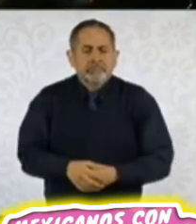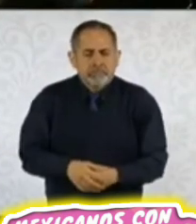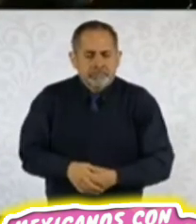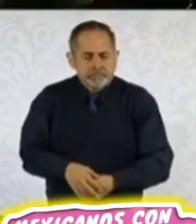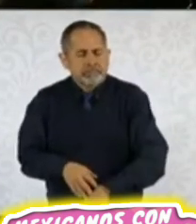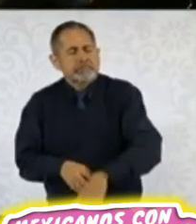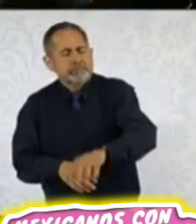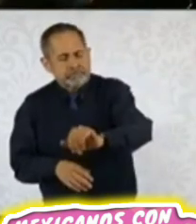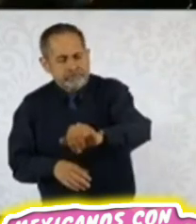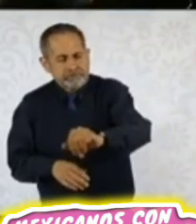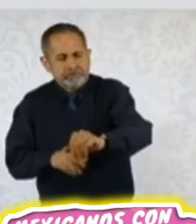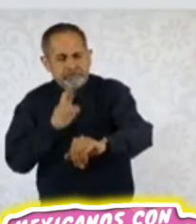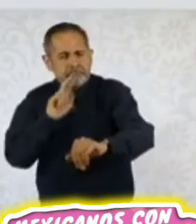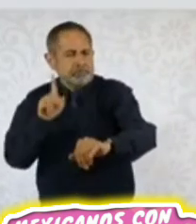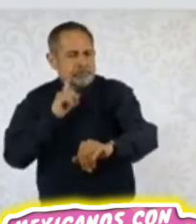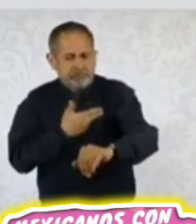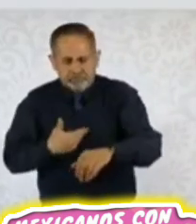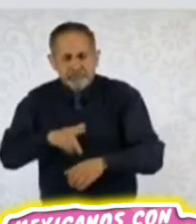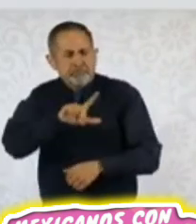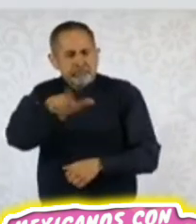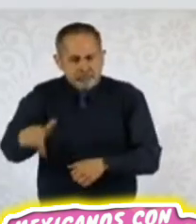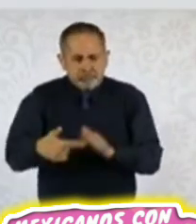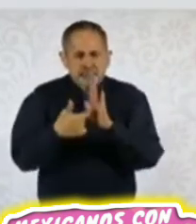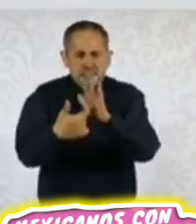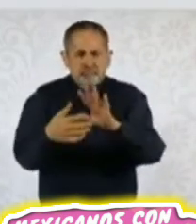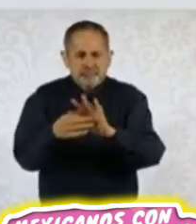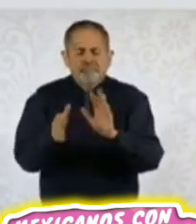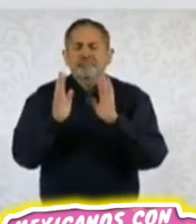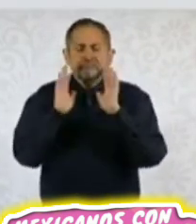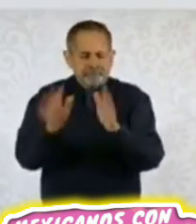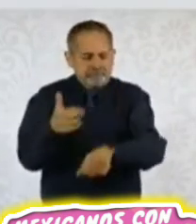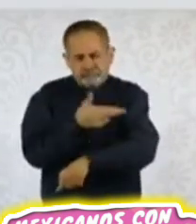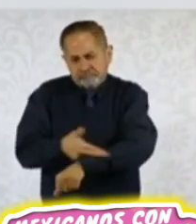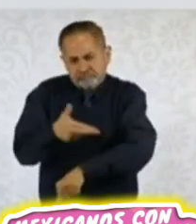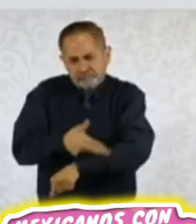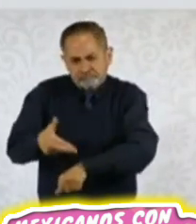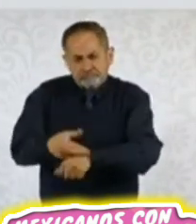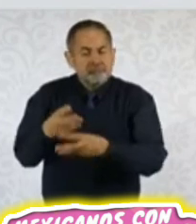lo presentamos después. Se avanzó mucho en